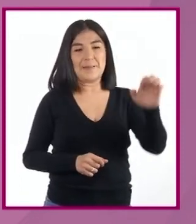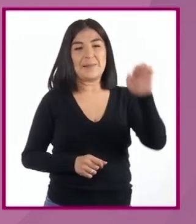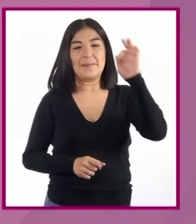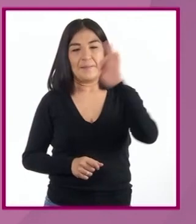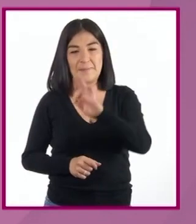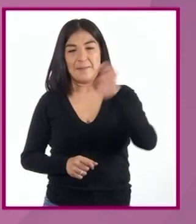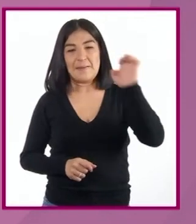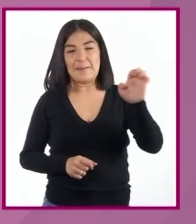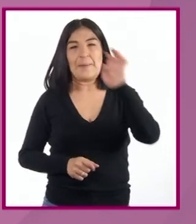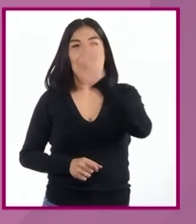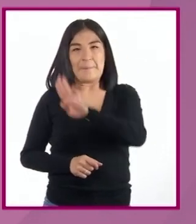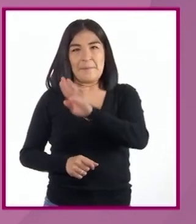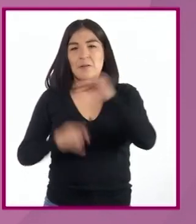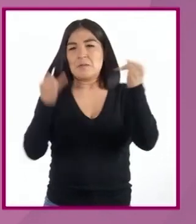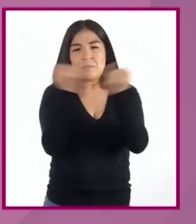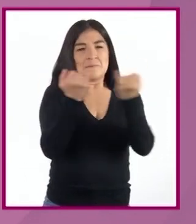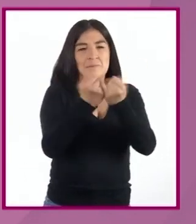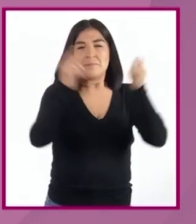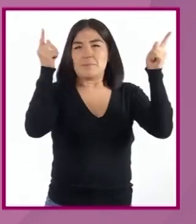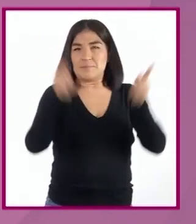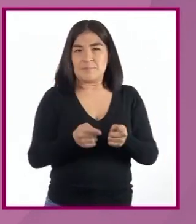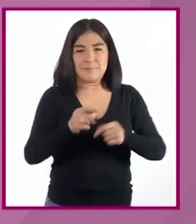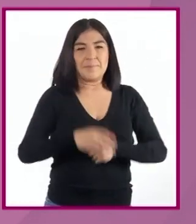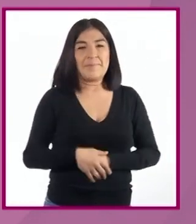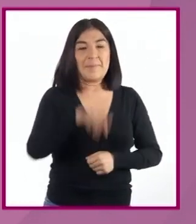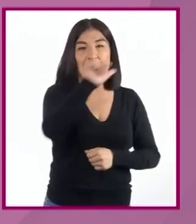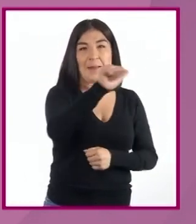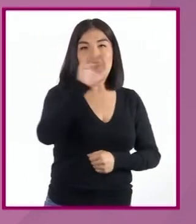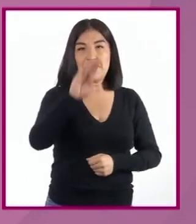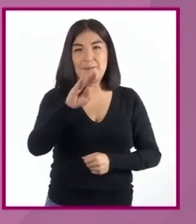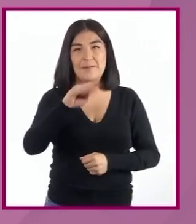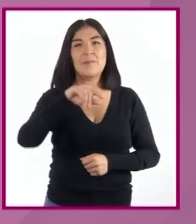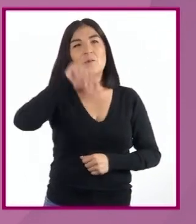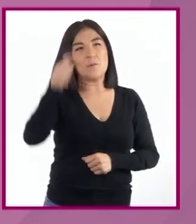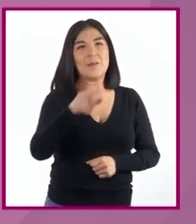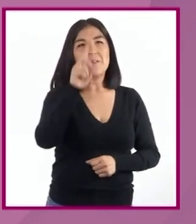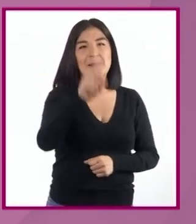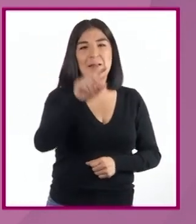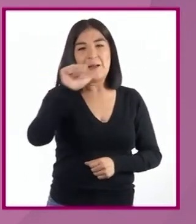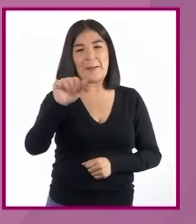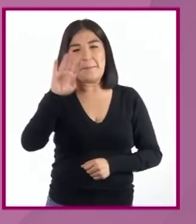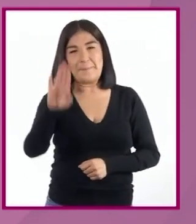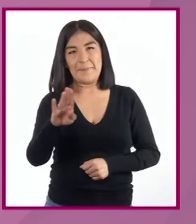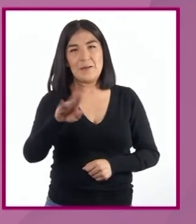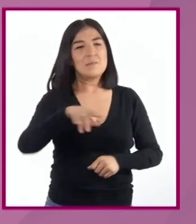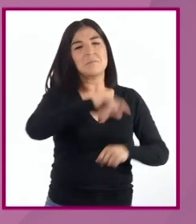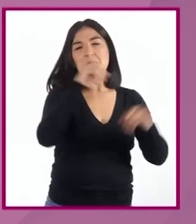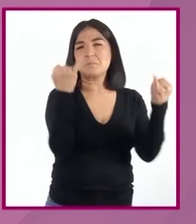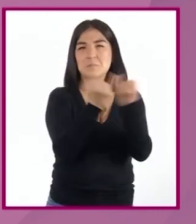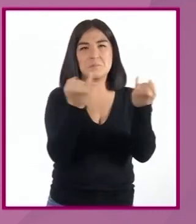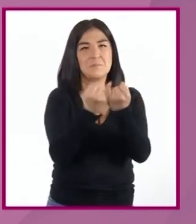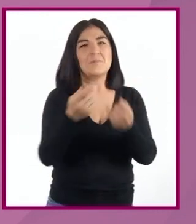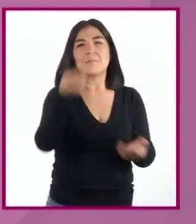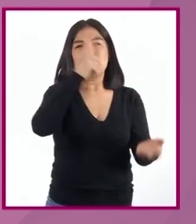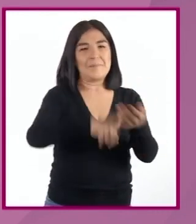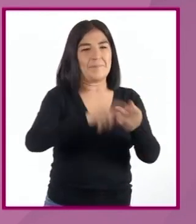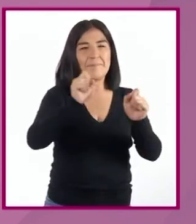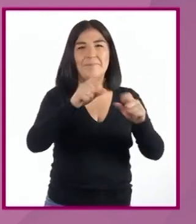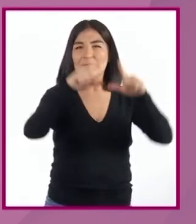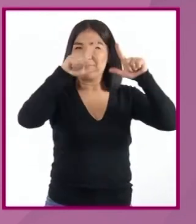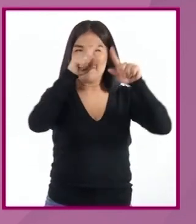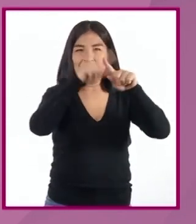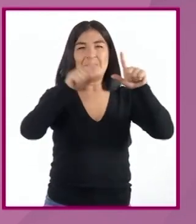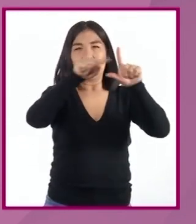paralelos, así que el ángulo ABE y el ángulo DAB son alternos entre paralelas y por